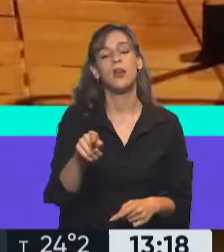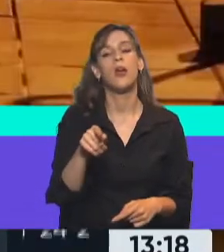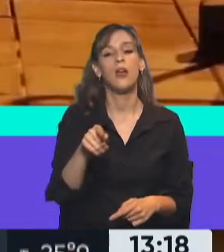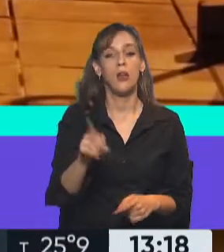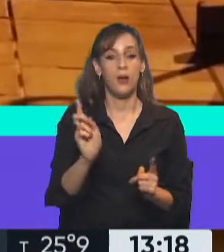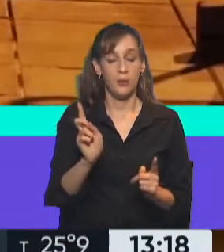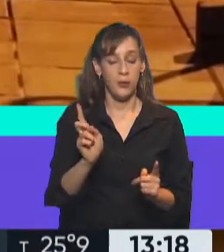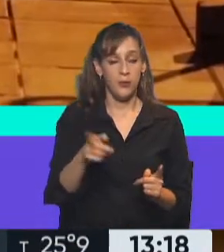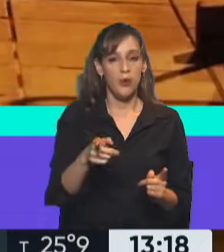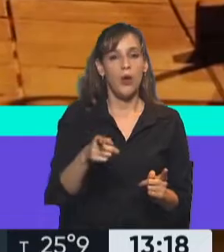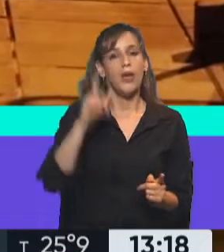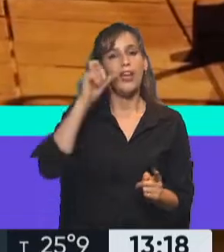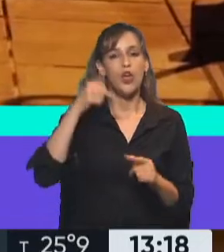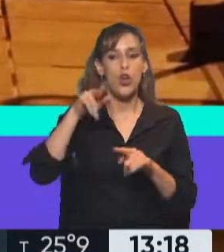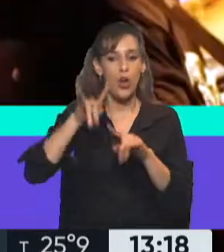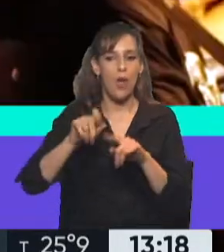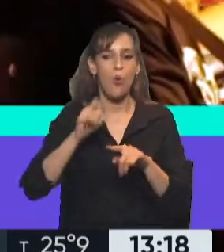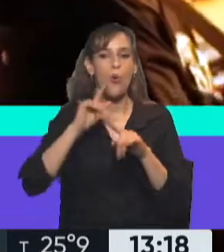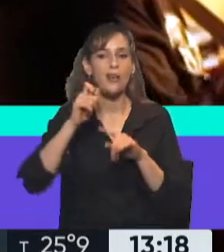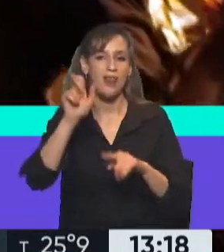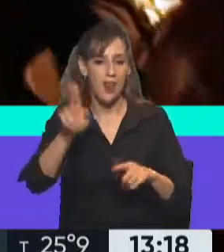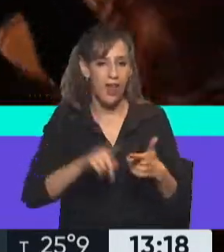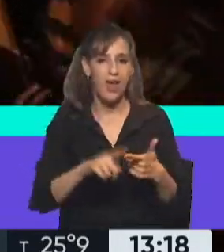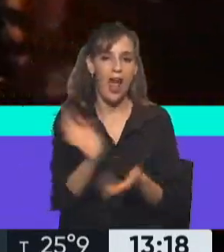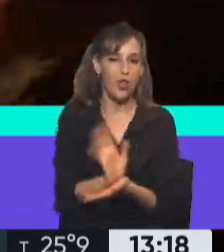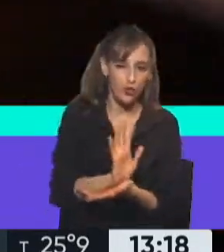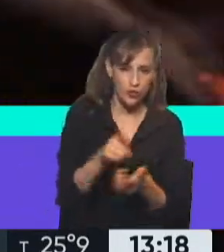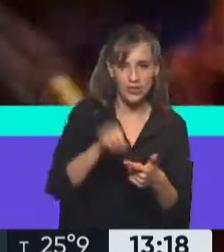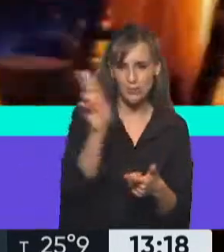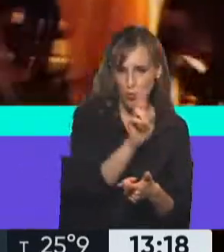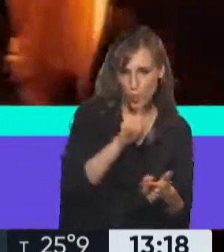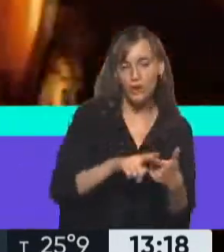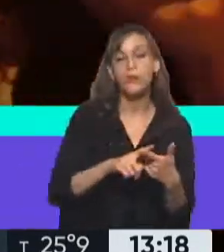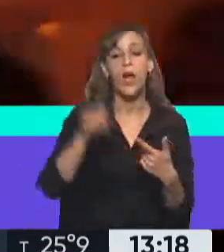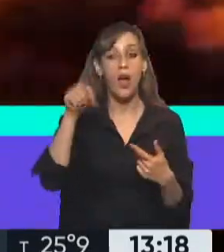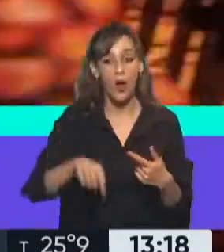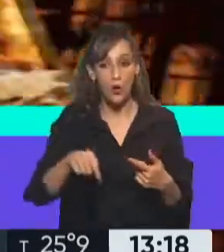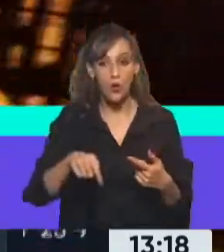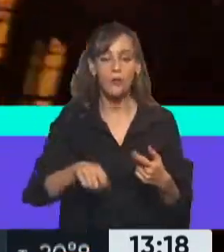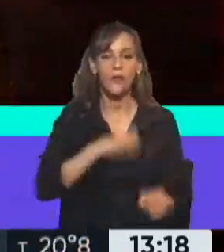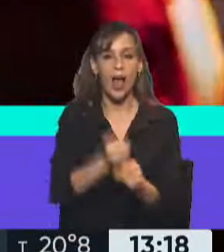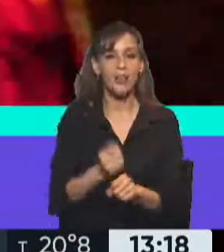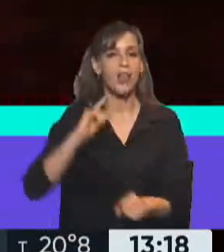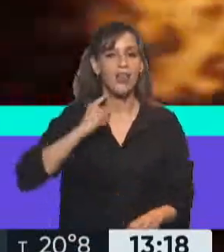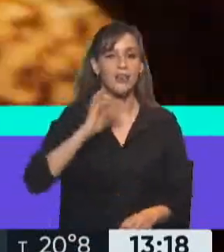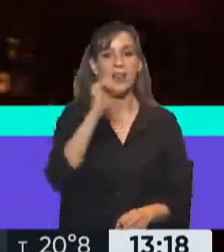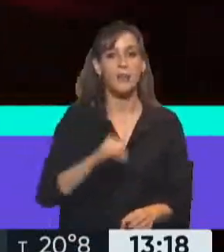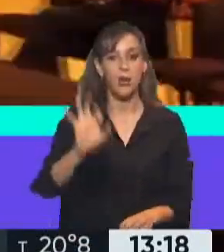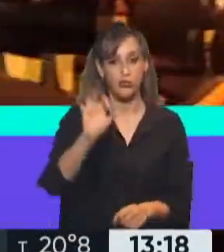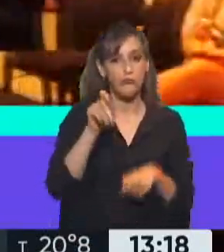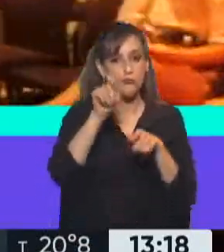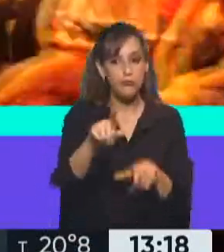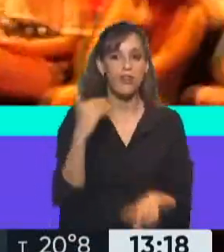King Kong, Eleonora Wexler, dirigida por Corina Fiorillo con Porno Brujas, y que ahora trae, va a estar hasta el 13 de marzo allí en la biblioteca,